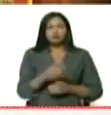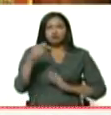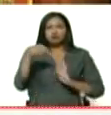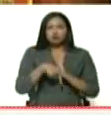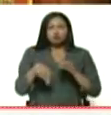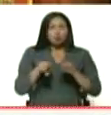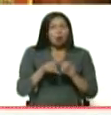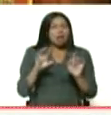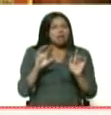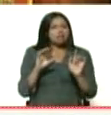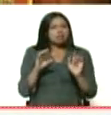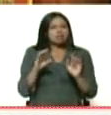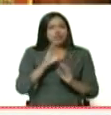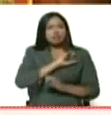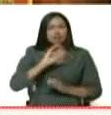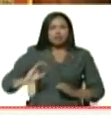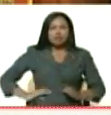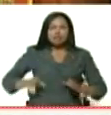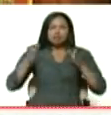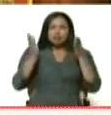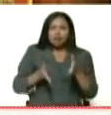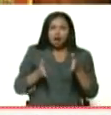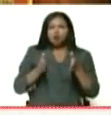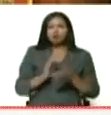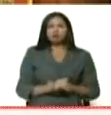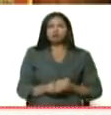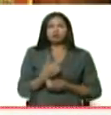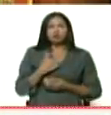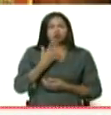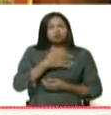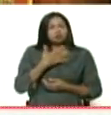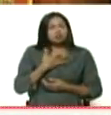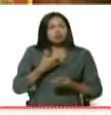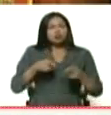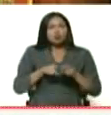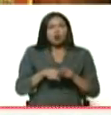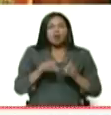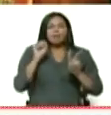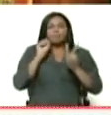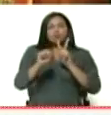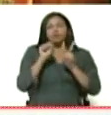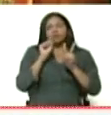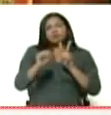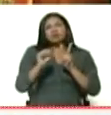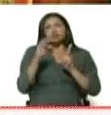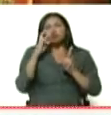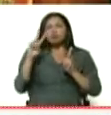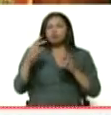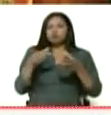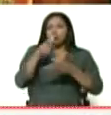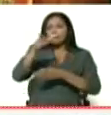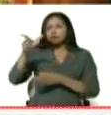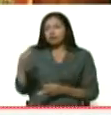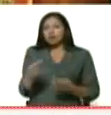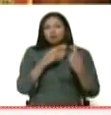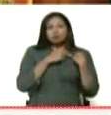profundamente cristiana. A mí me conmueve la tarea que está haciendo el movimiento Somos Venezuela y sus brigadistas.